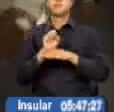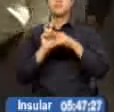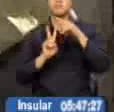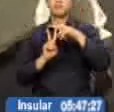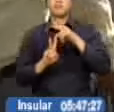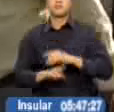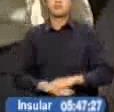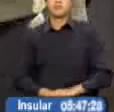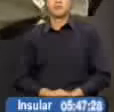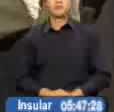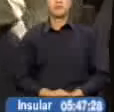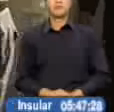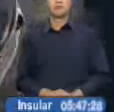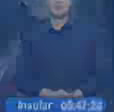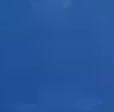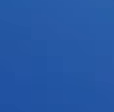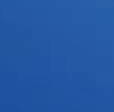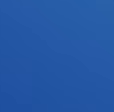ecuador-tv